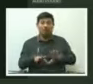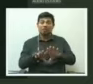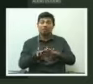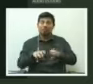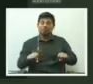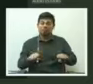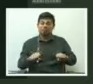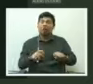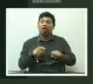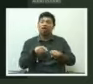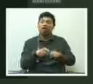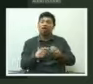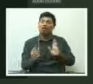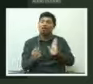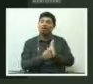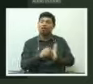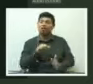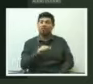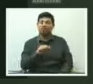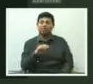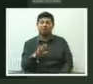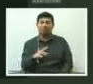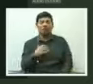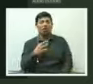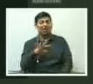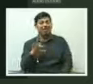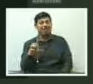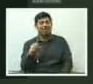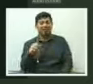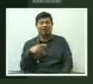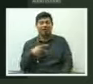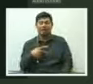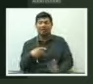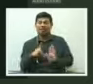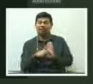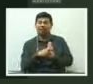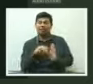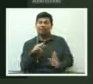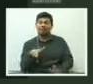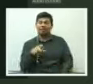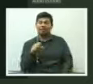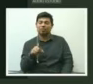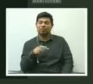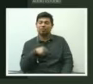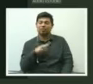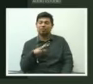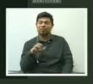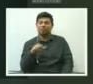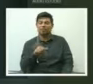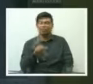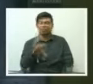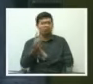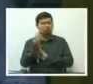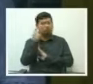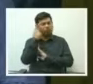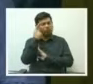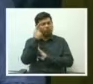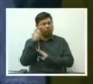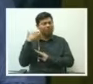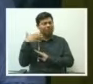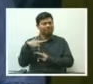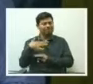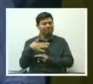acuerdo. Lo anterior, de acuerdo a lo estipulado en el artículo 65, letra H, de la ley número 18.695, orgánica constitucional de municipalidad. Agradecer